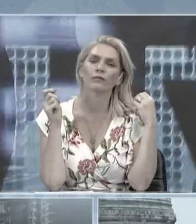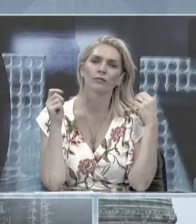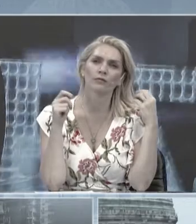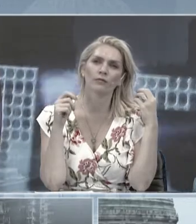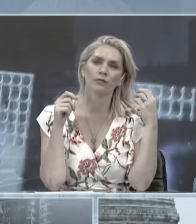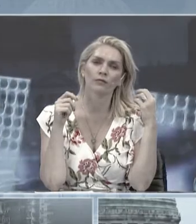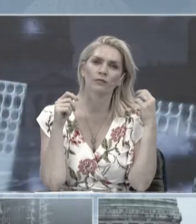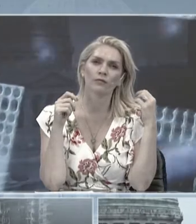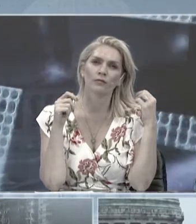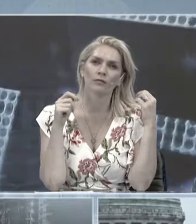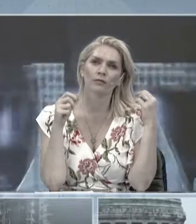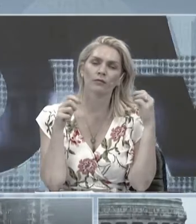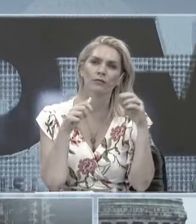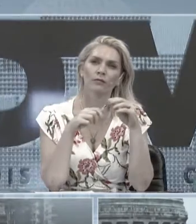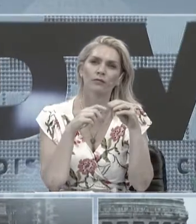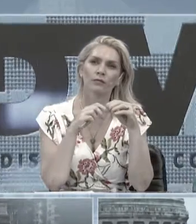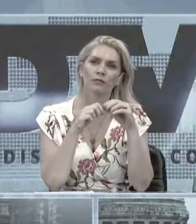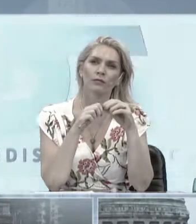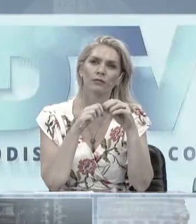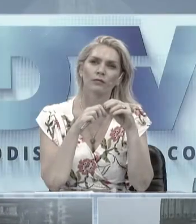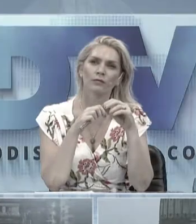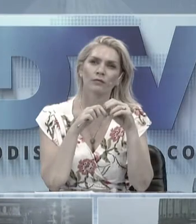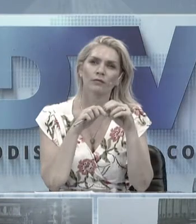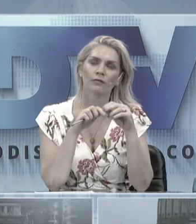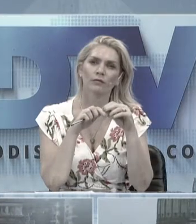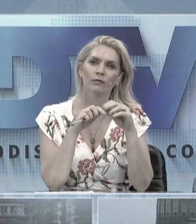una incertidumbre, como decía Cristina, que no fue un cisne negro.